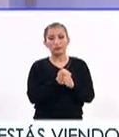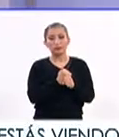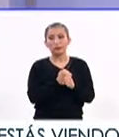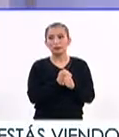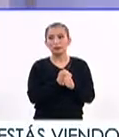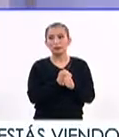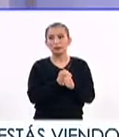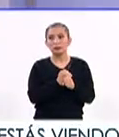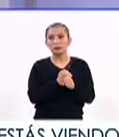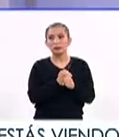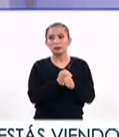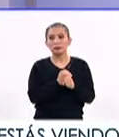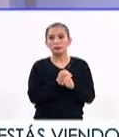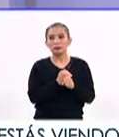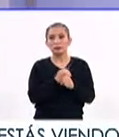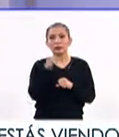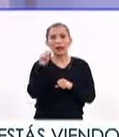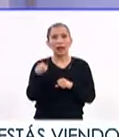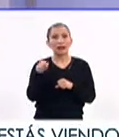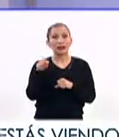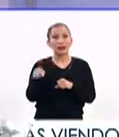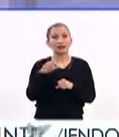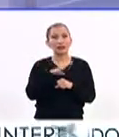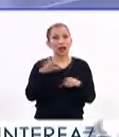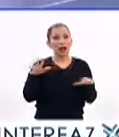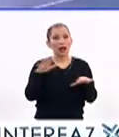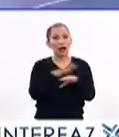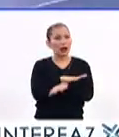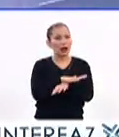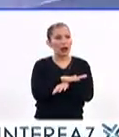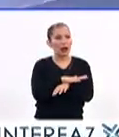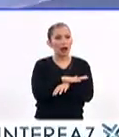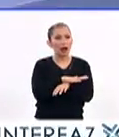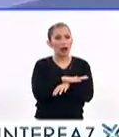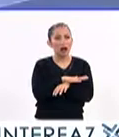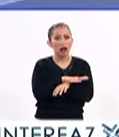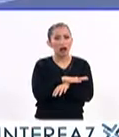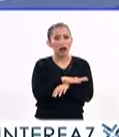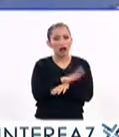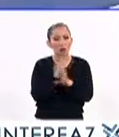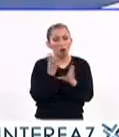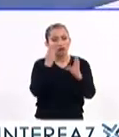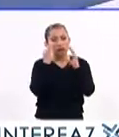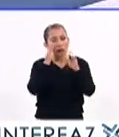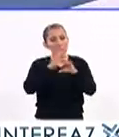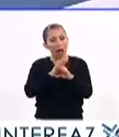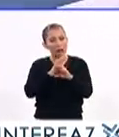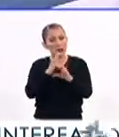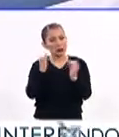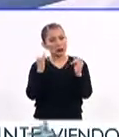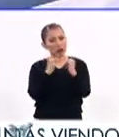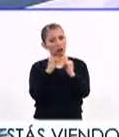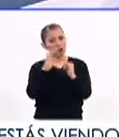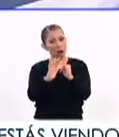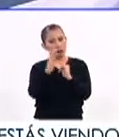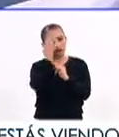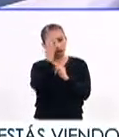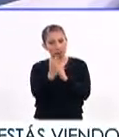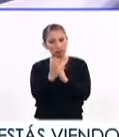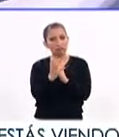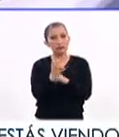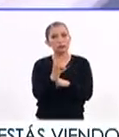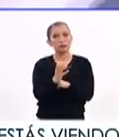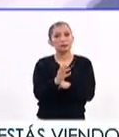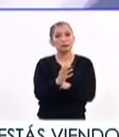Y ahí fue ya un cambio, ya fue una formación un poquito más institucionalizada, mucho más formal